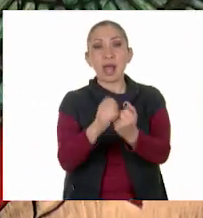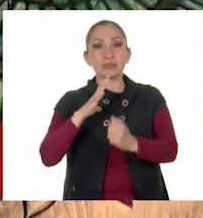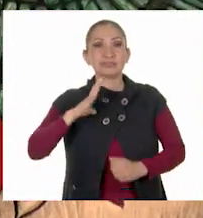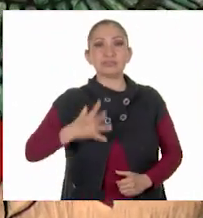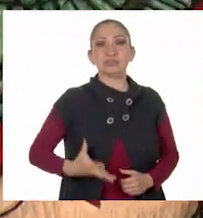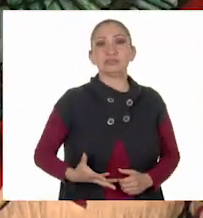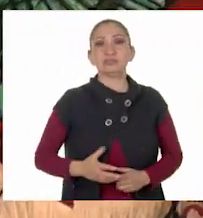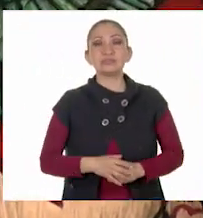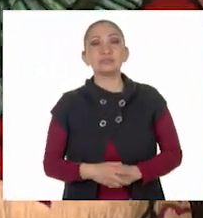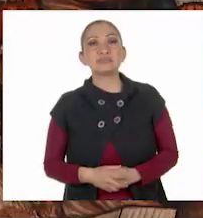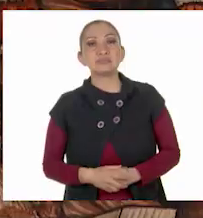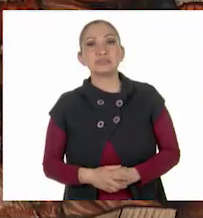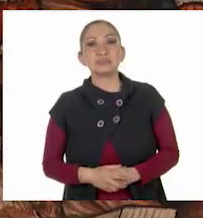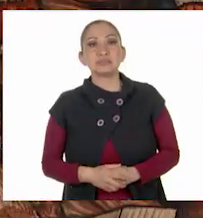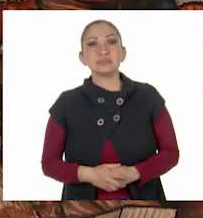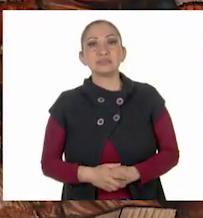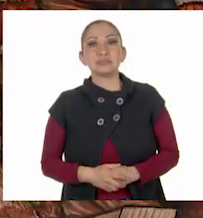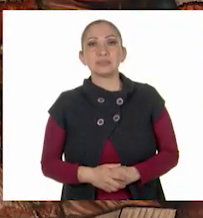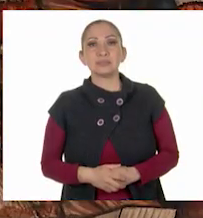orgullo.